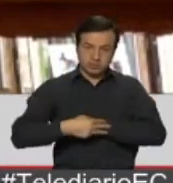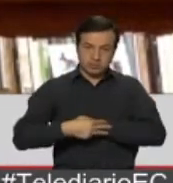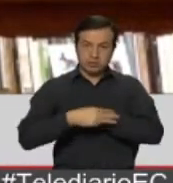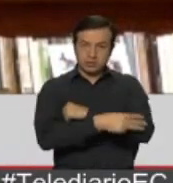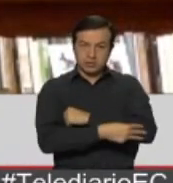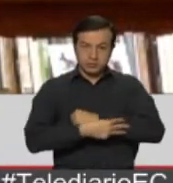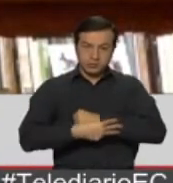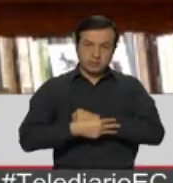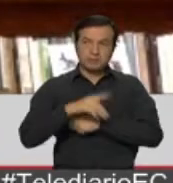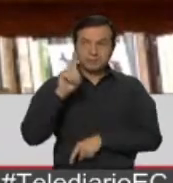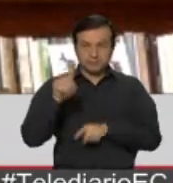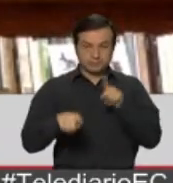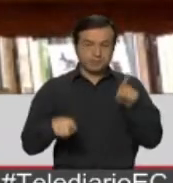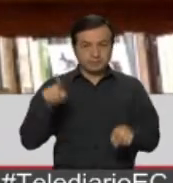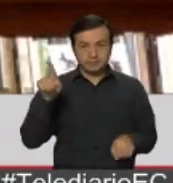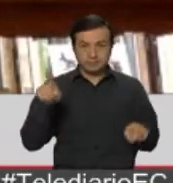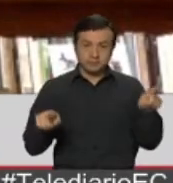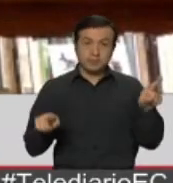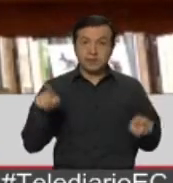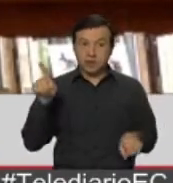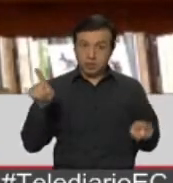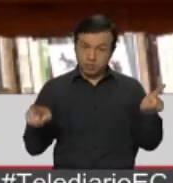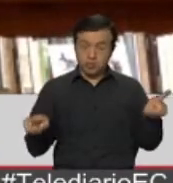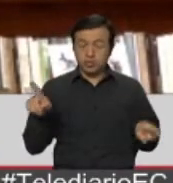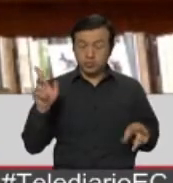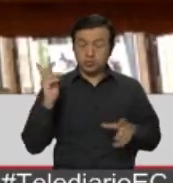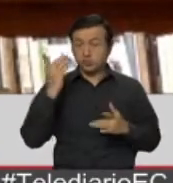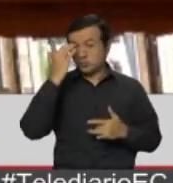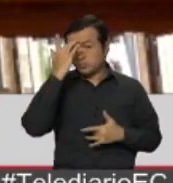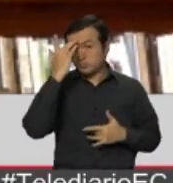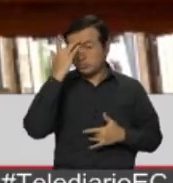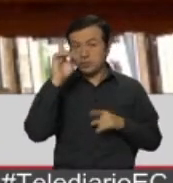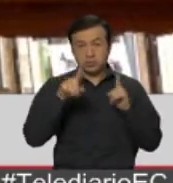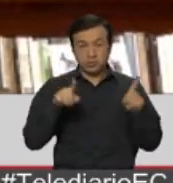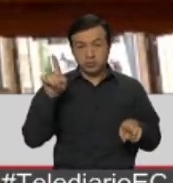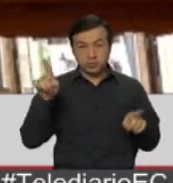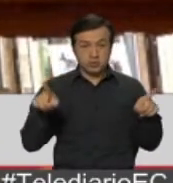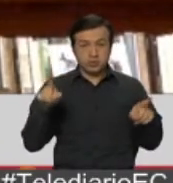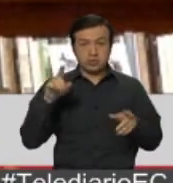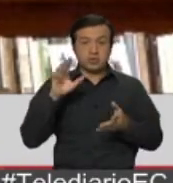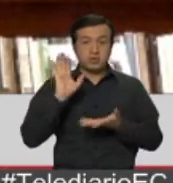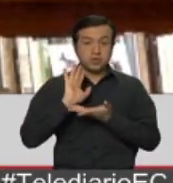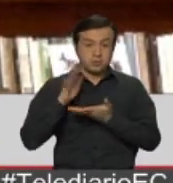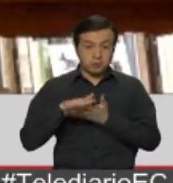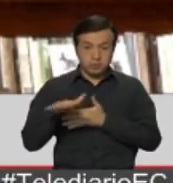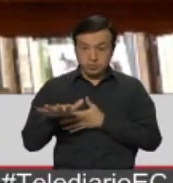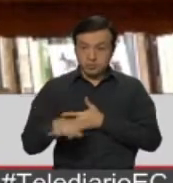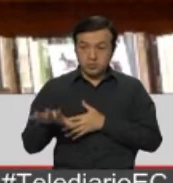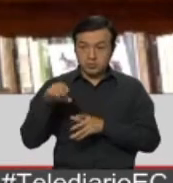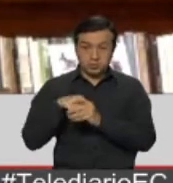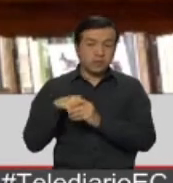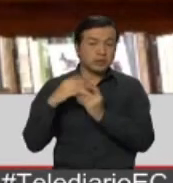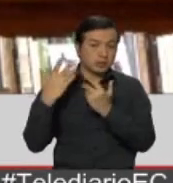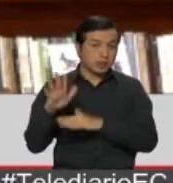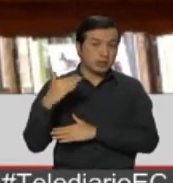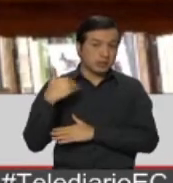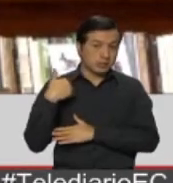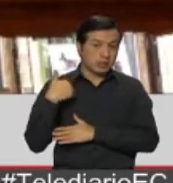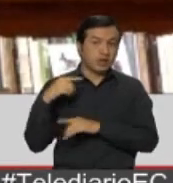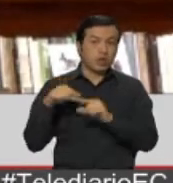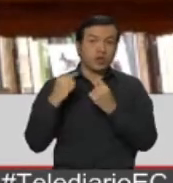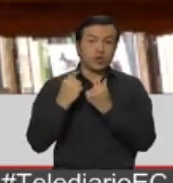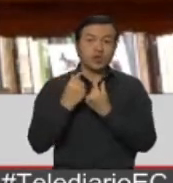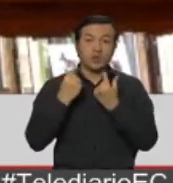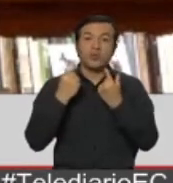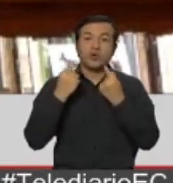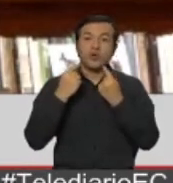un número bastante considerable. En Morona, Santiago, teníamos también un grupo de Shuar